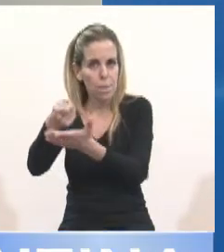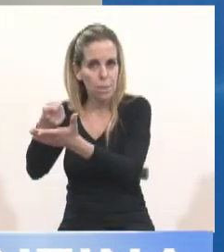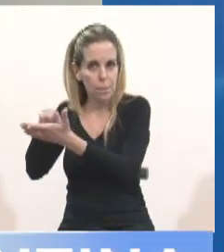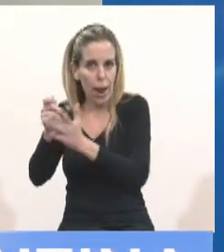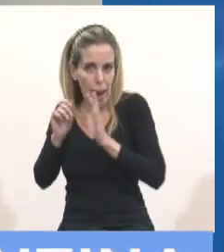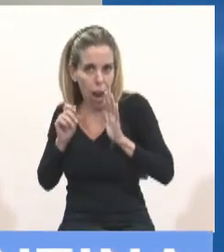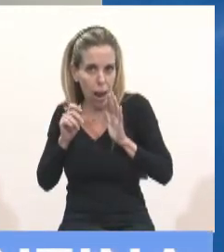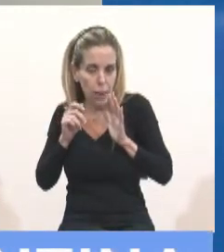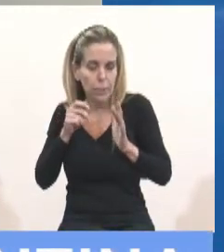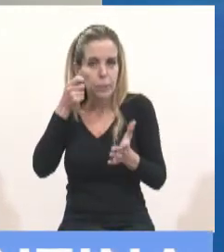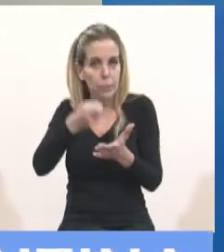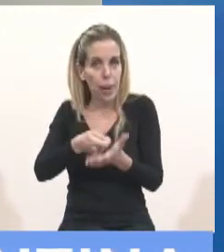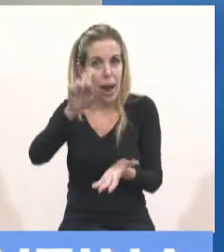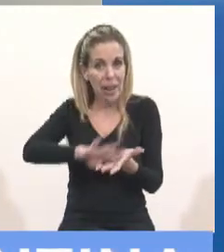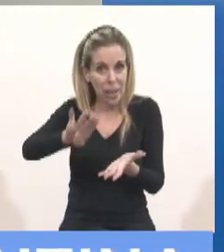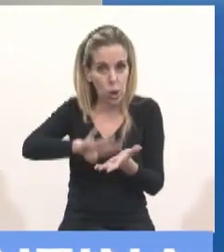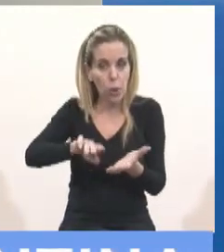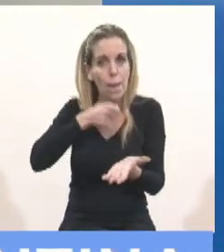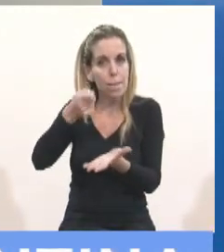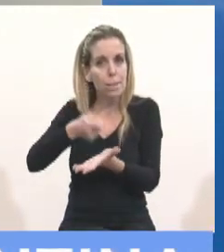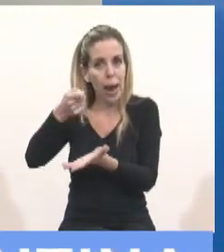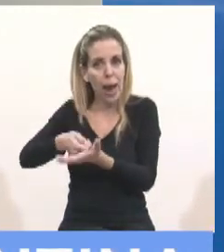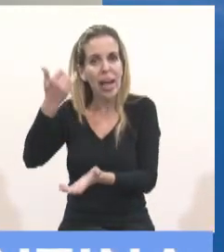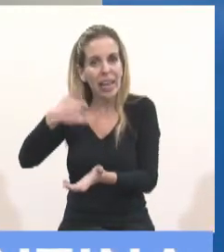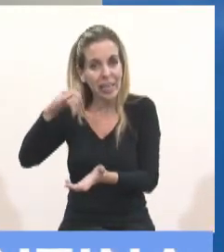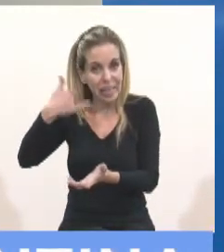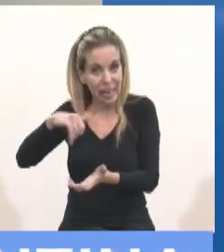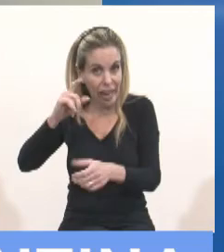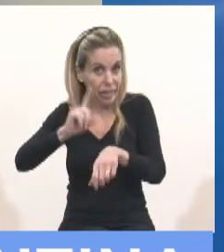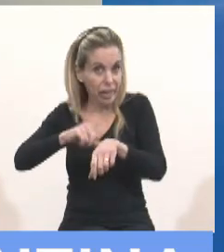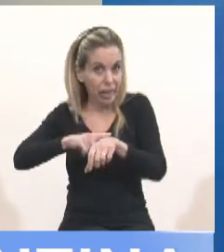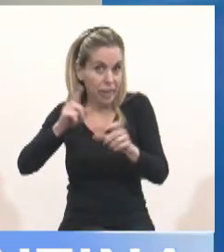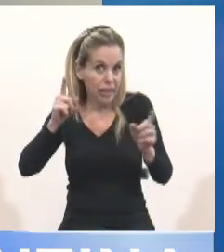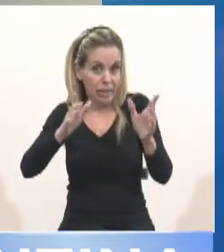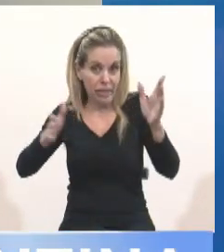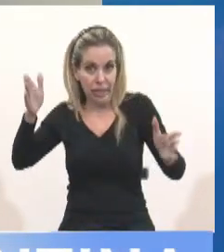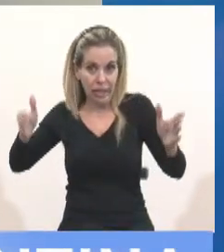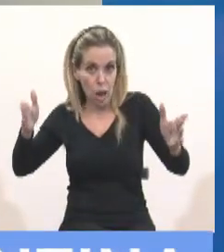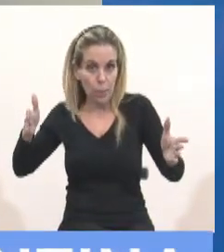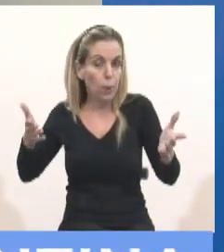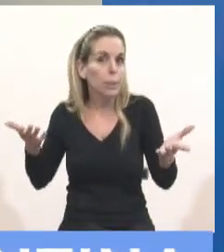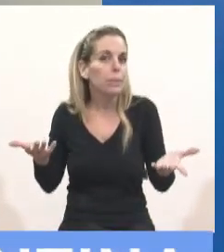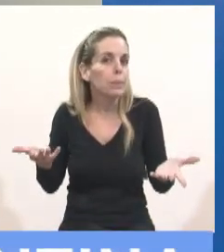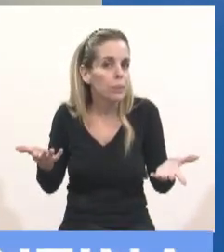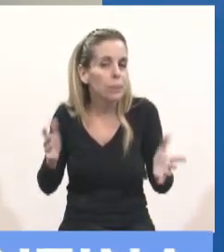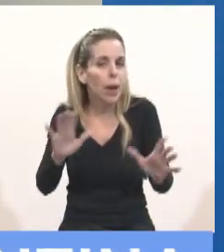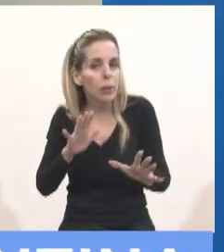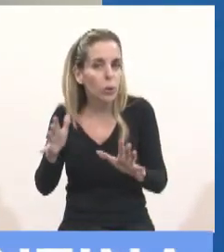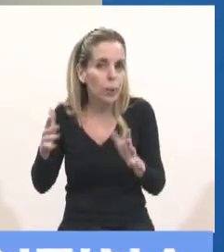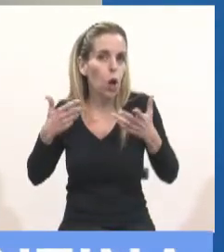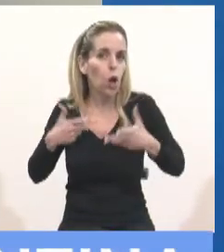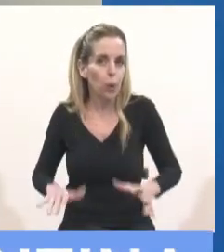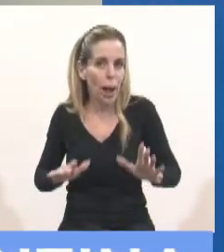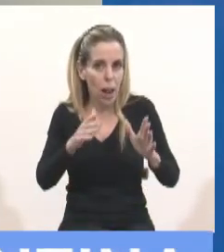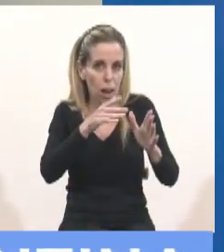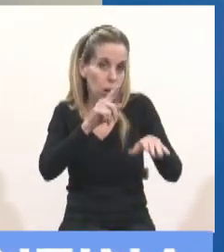los intereses y amortizar el capital en un plazo número exquisito o razonable. Pero